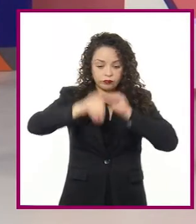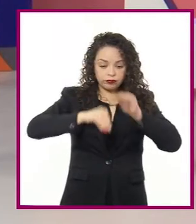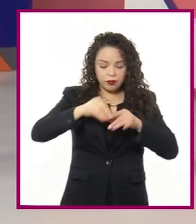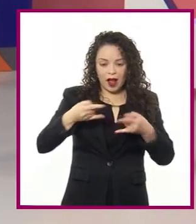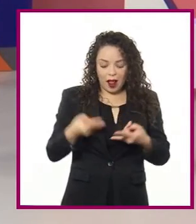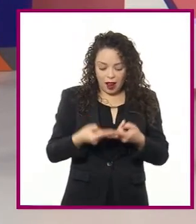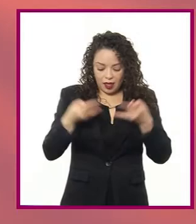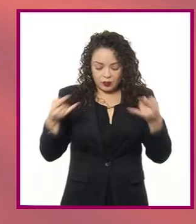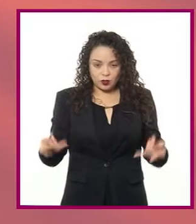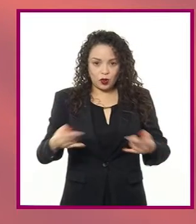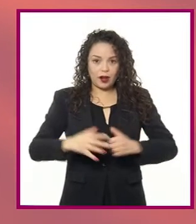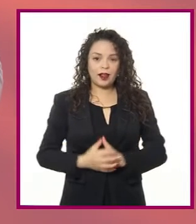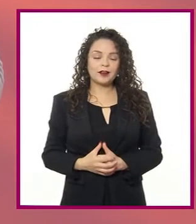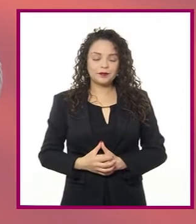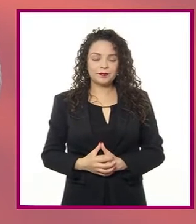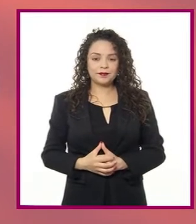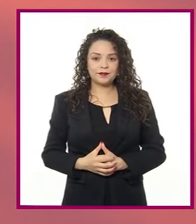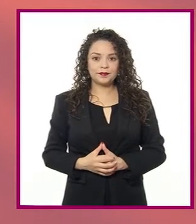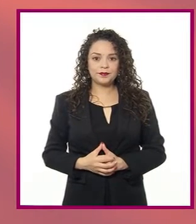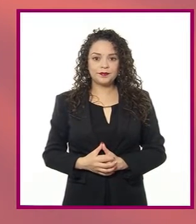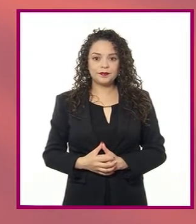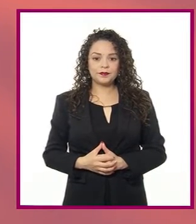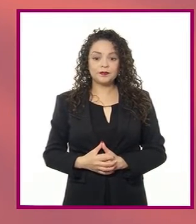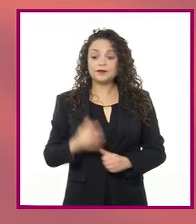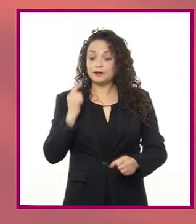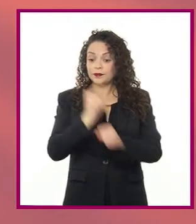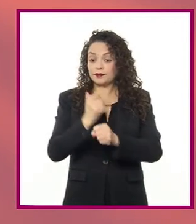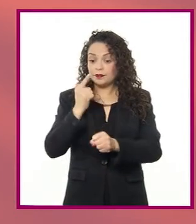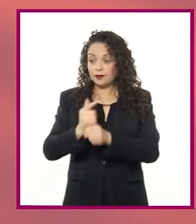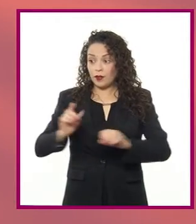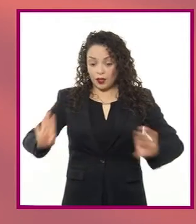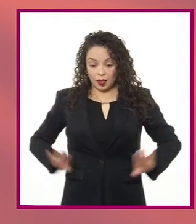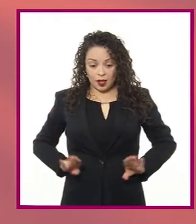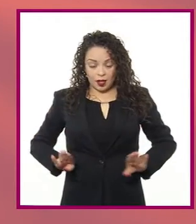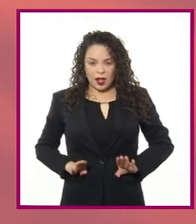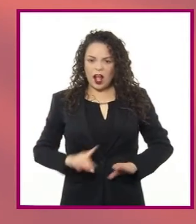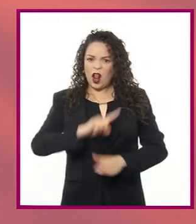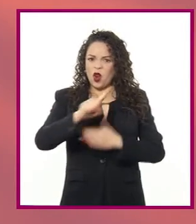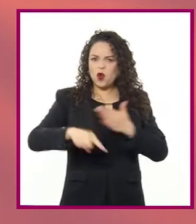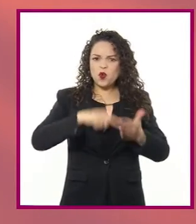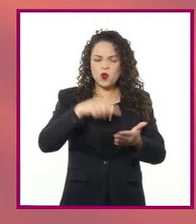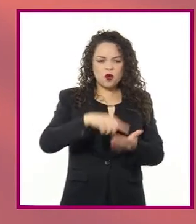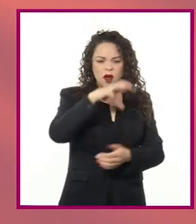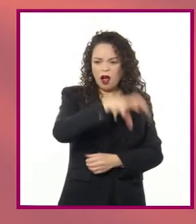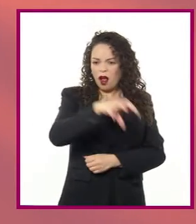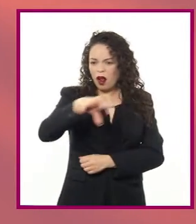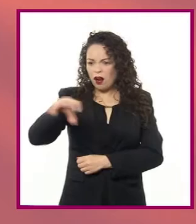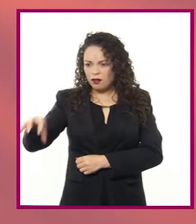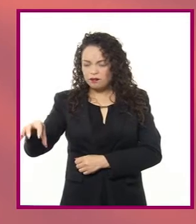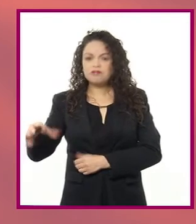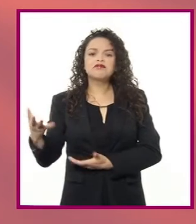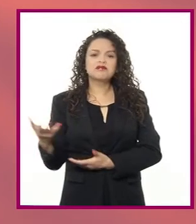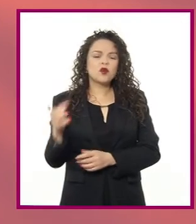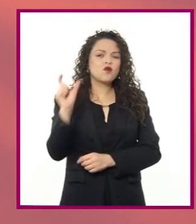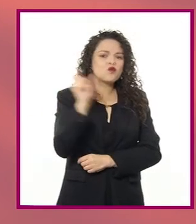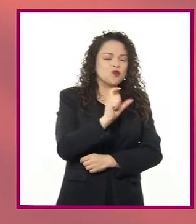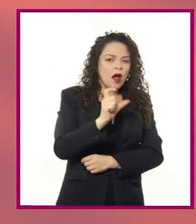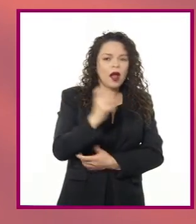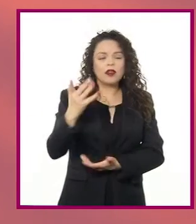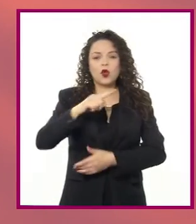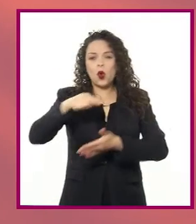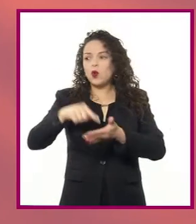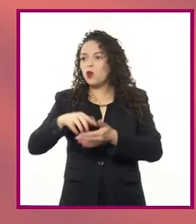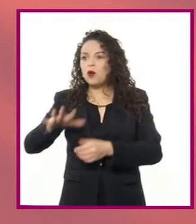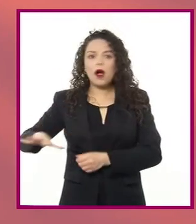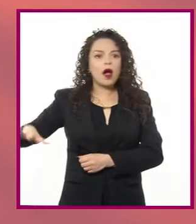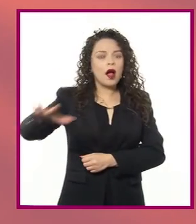historieta. Para identificar las características de los lugares, tiempo, entorno y acciones que